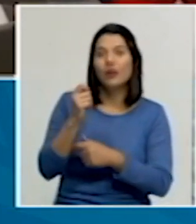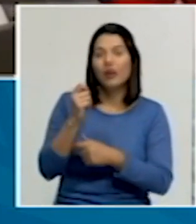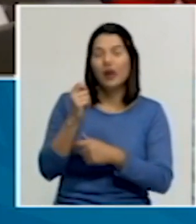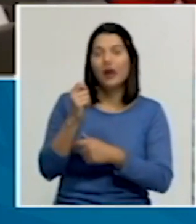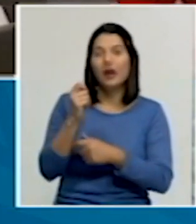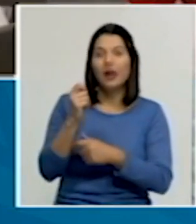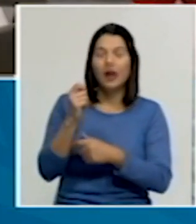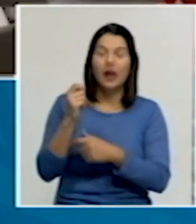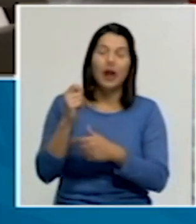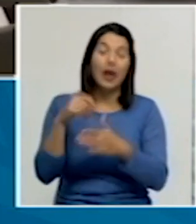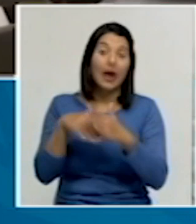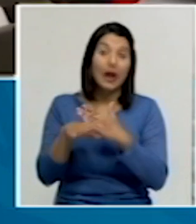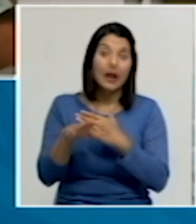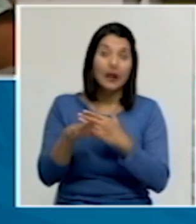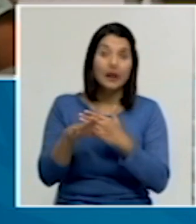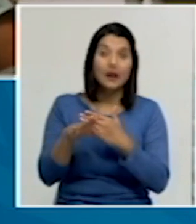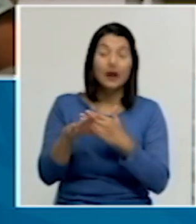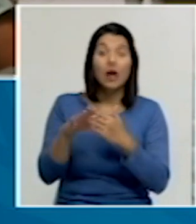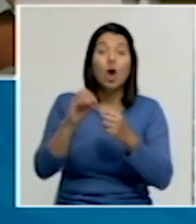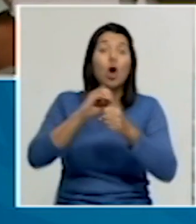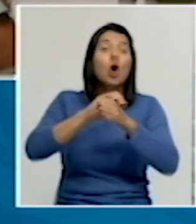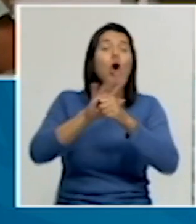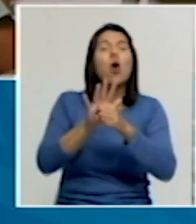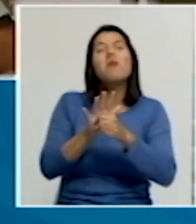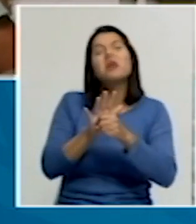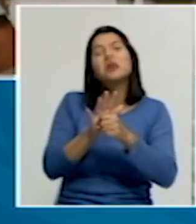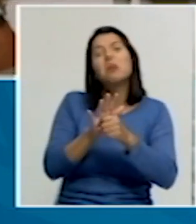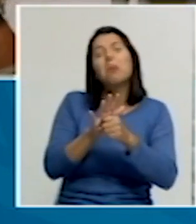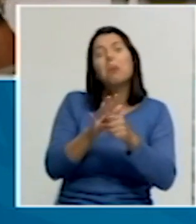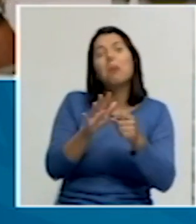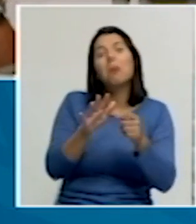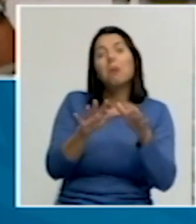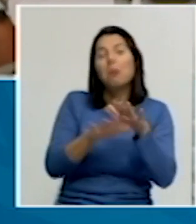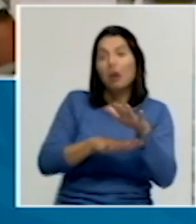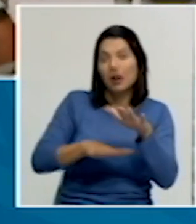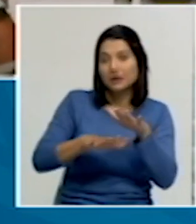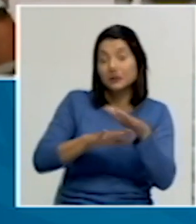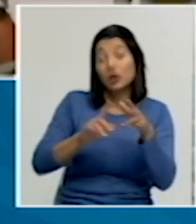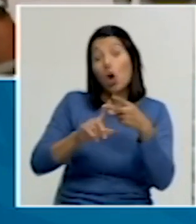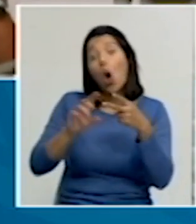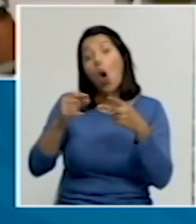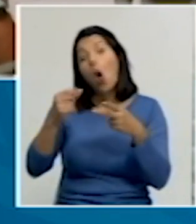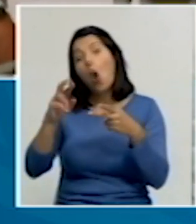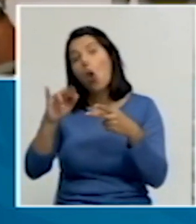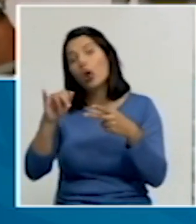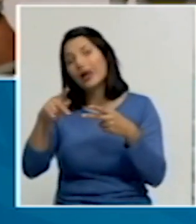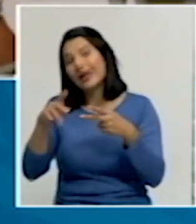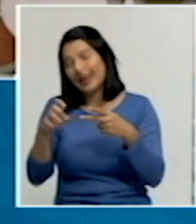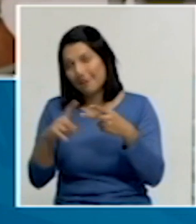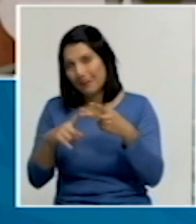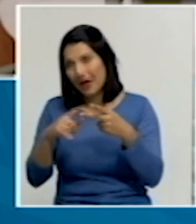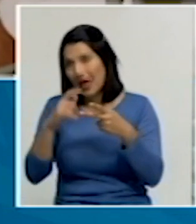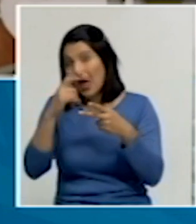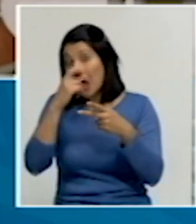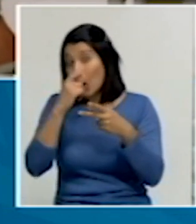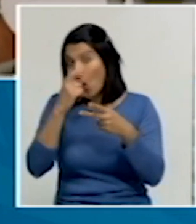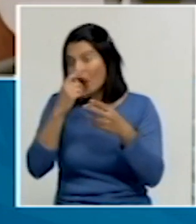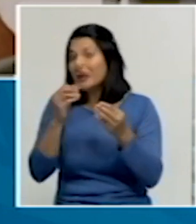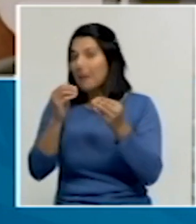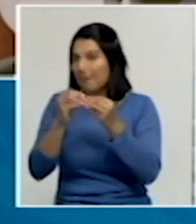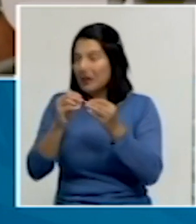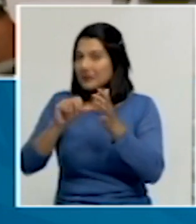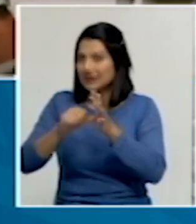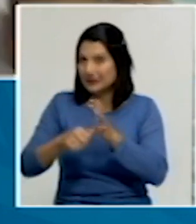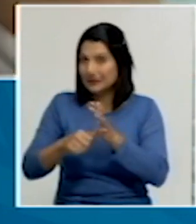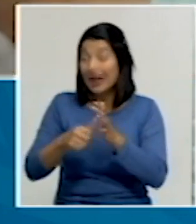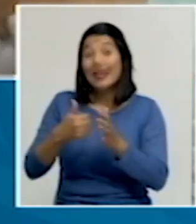digamos, en lo que podríamos llamar un COVID leve, o a una gripe en un COVID, digamos, moderado. Tenemos